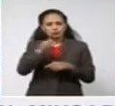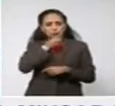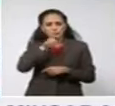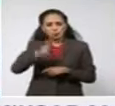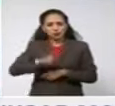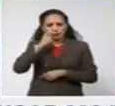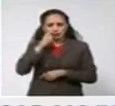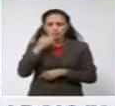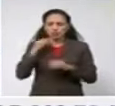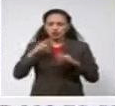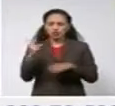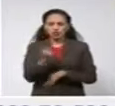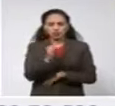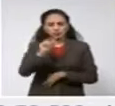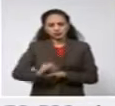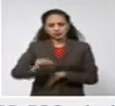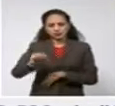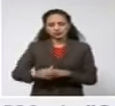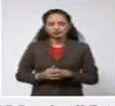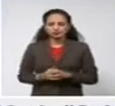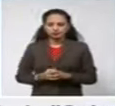Adelante.